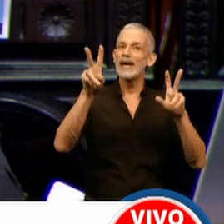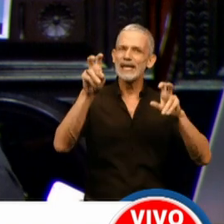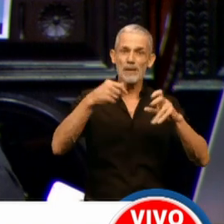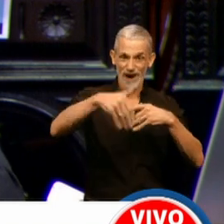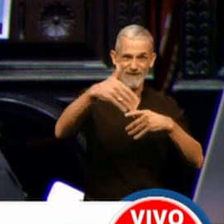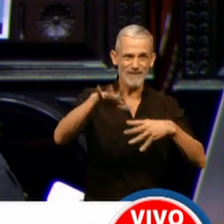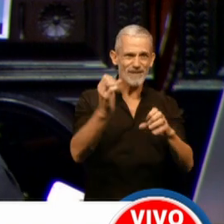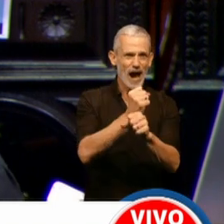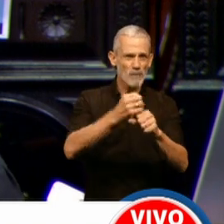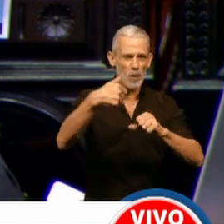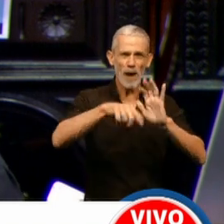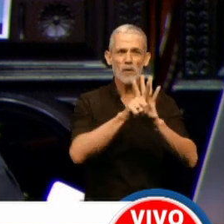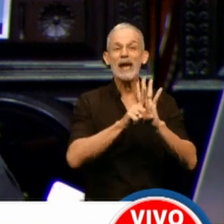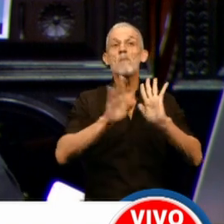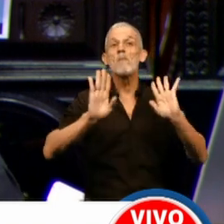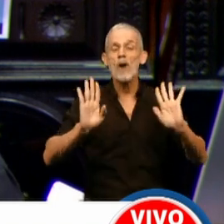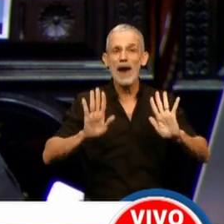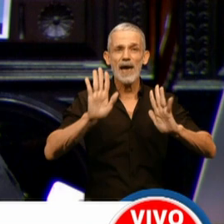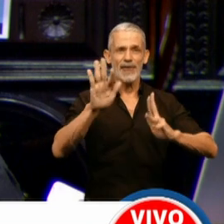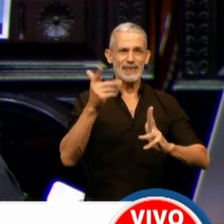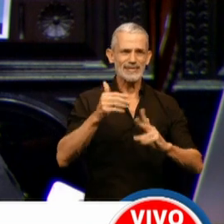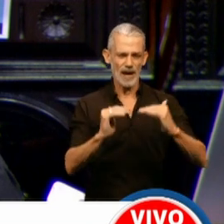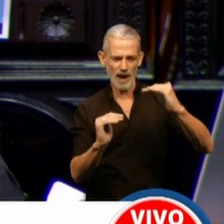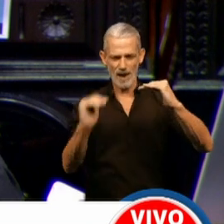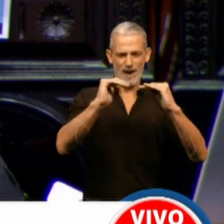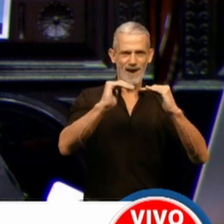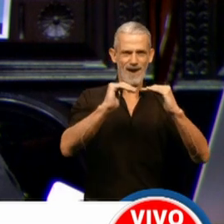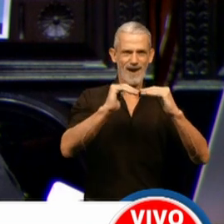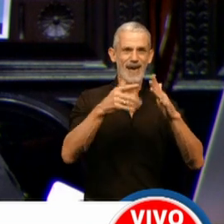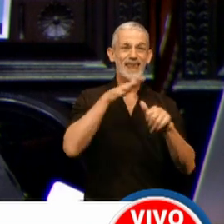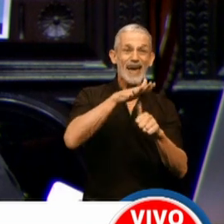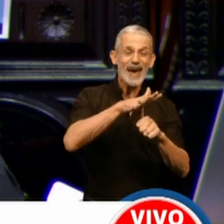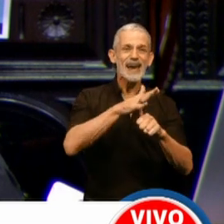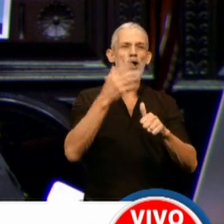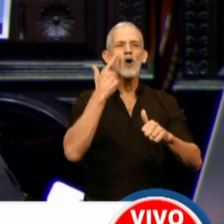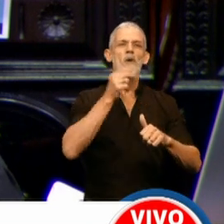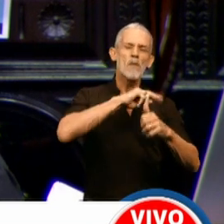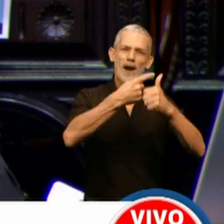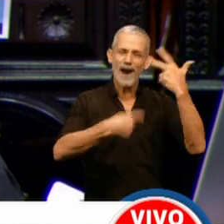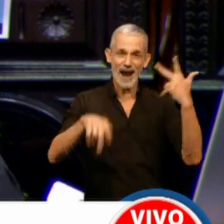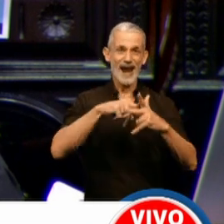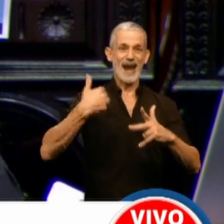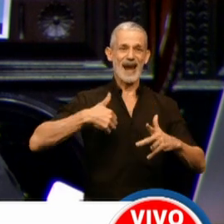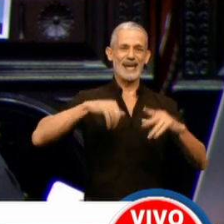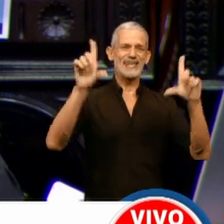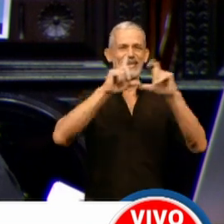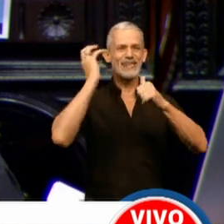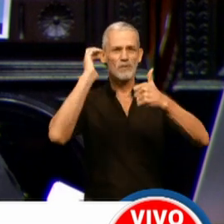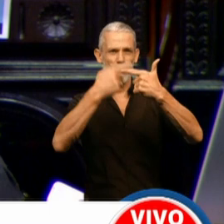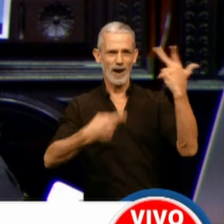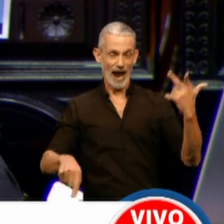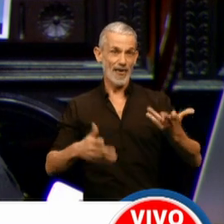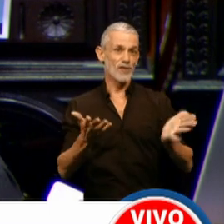en minutos nada más sea ley la equidad de género en los medios de comunicación de la república argentina